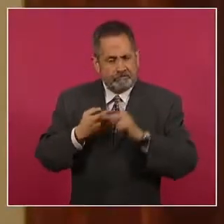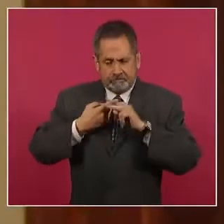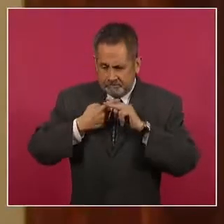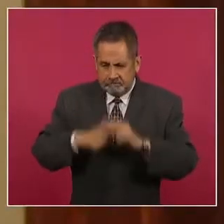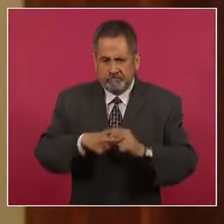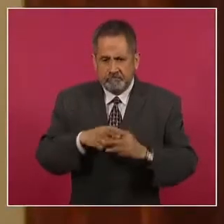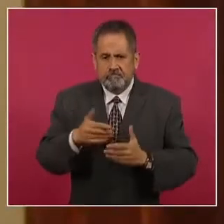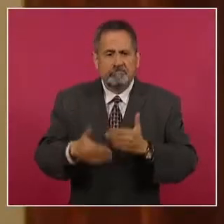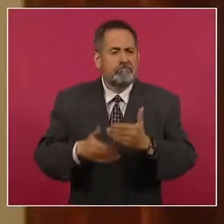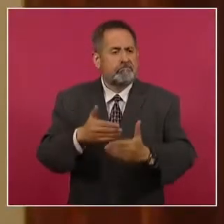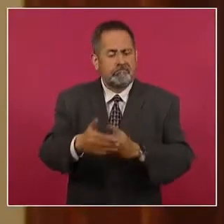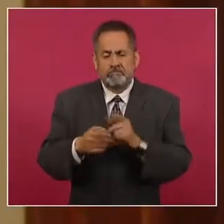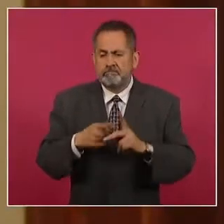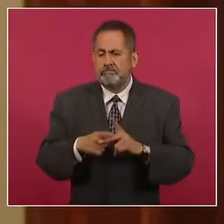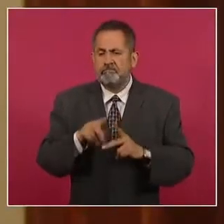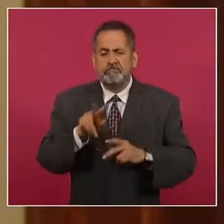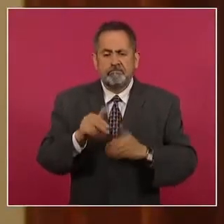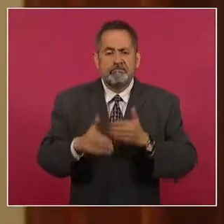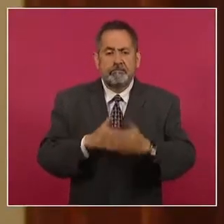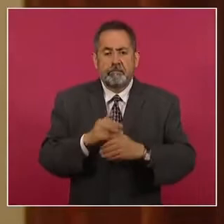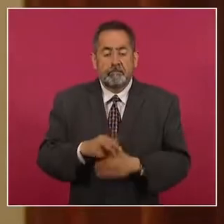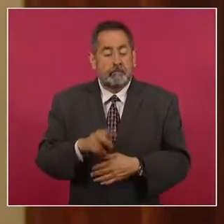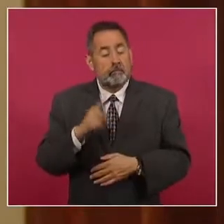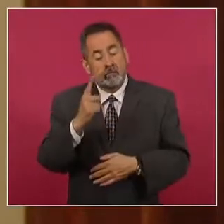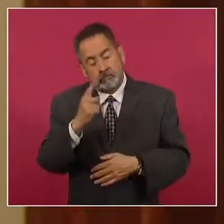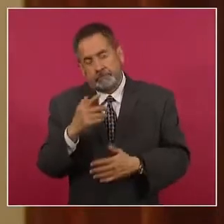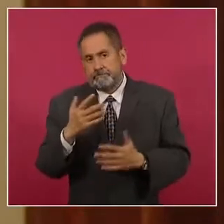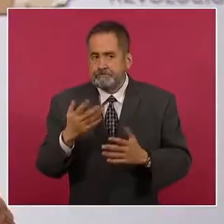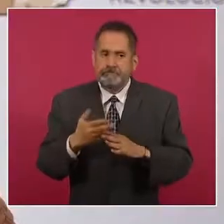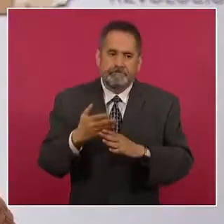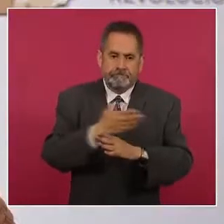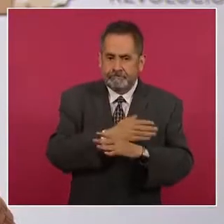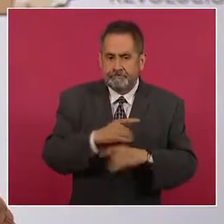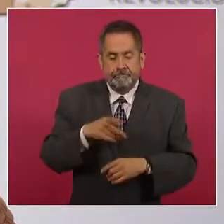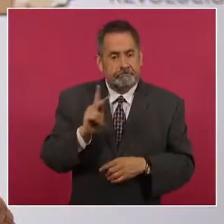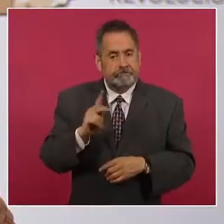iniciamos, después de que afortunadamente